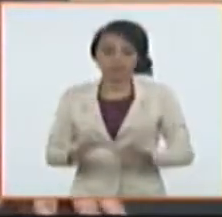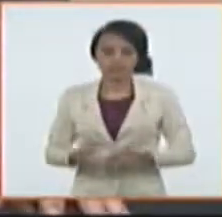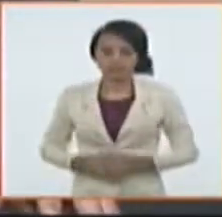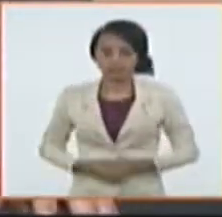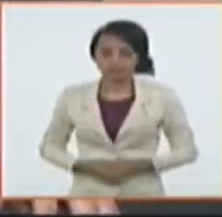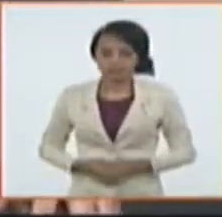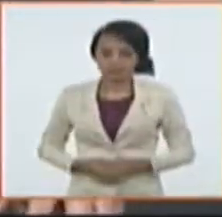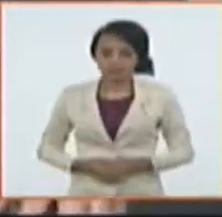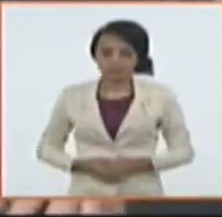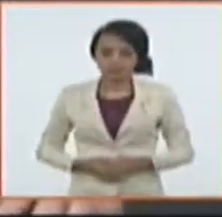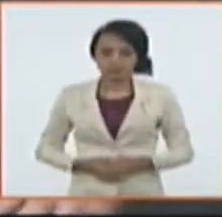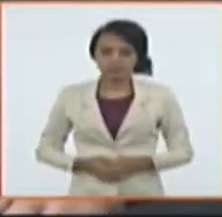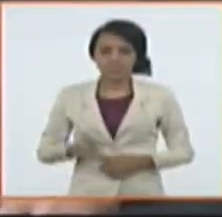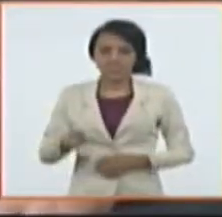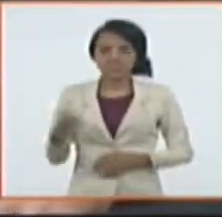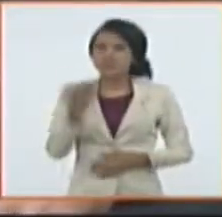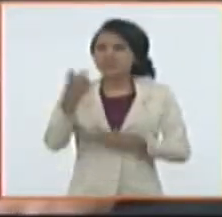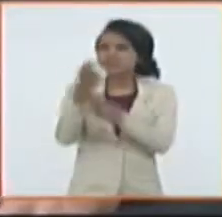Eso nos enseñó Fidel.